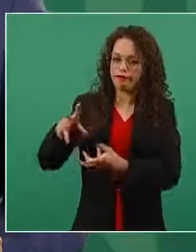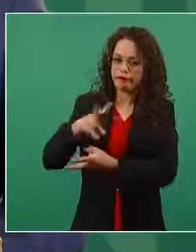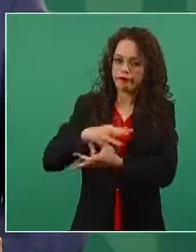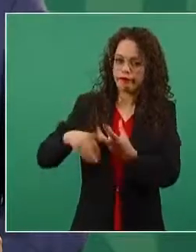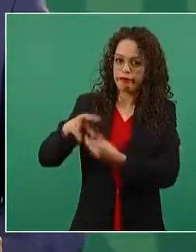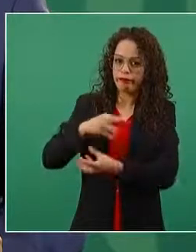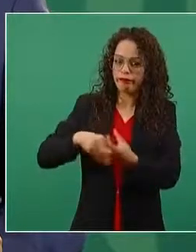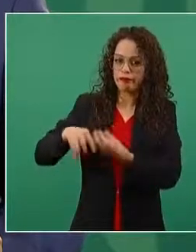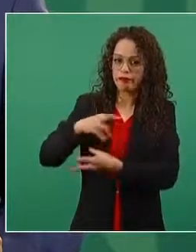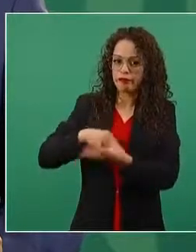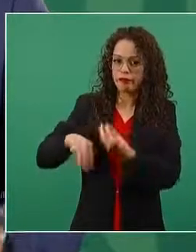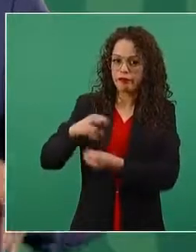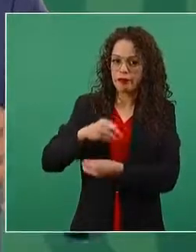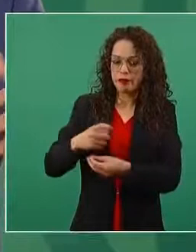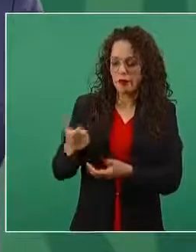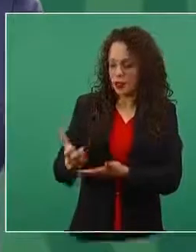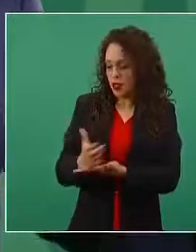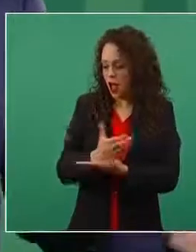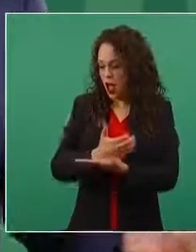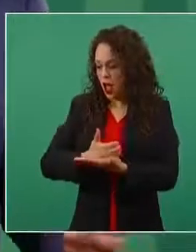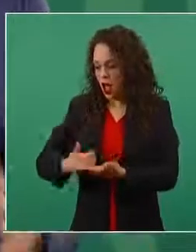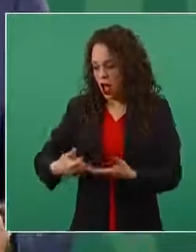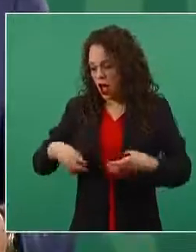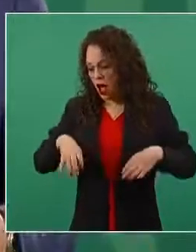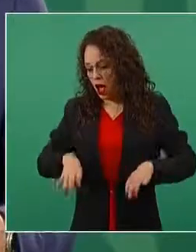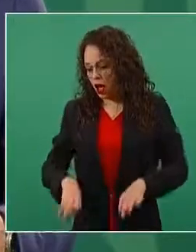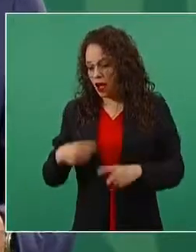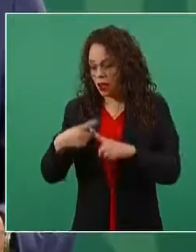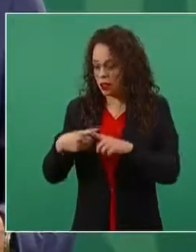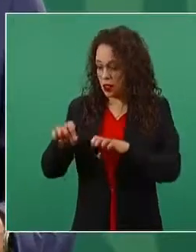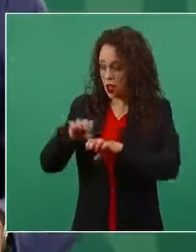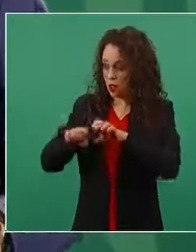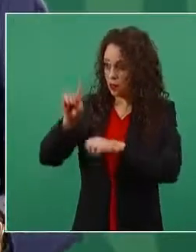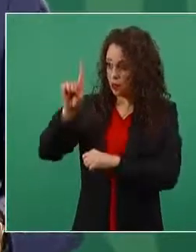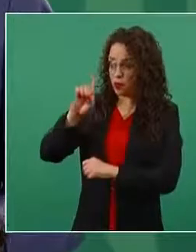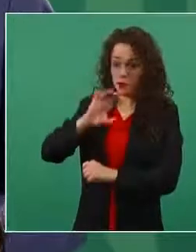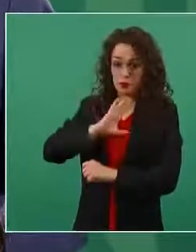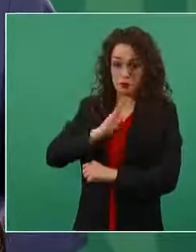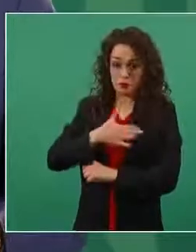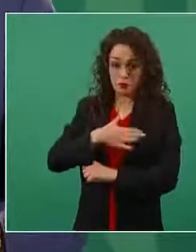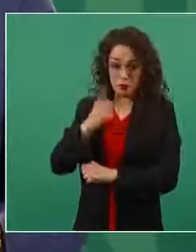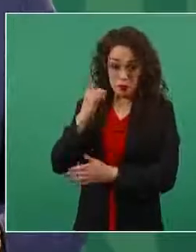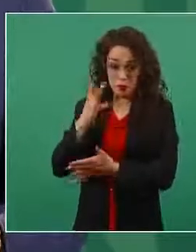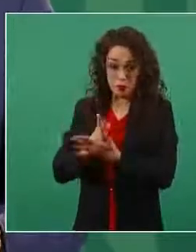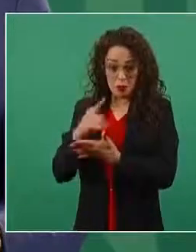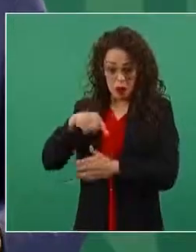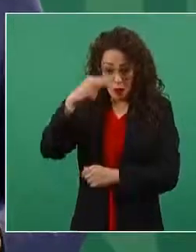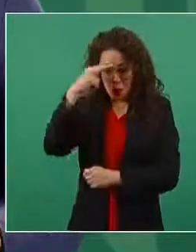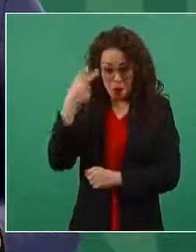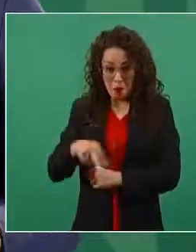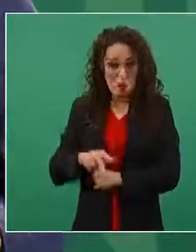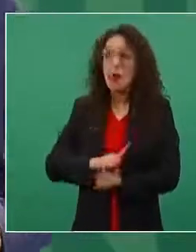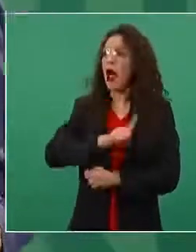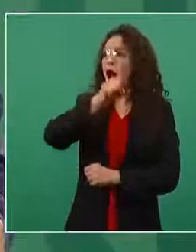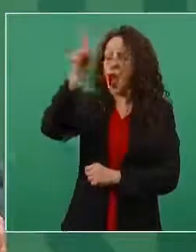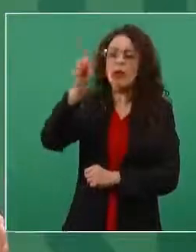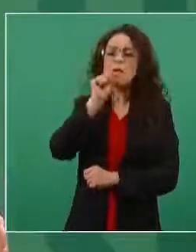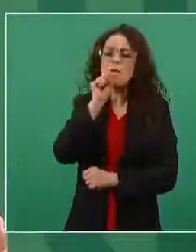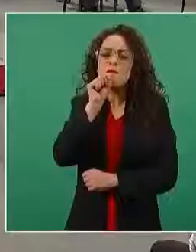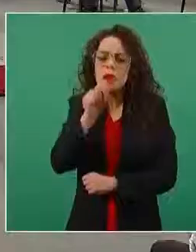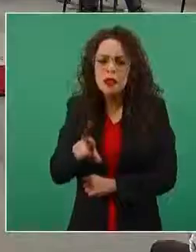empresas españolas. Pero eso no solo en México, hasta en España. Ellos pueden